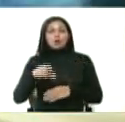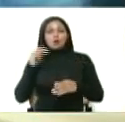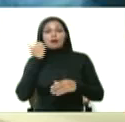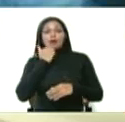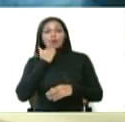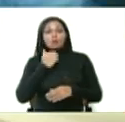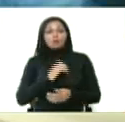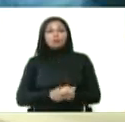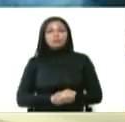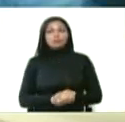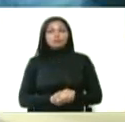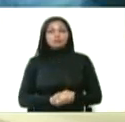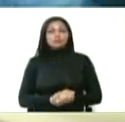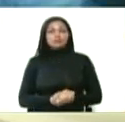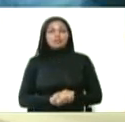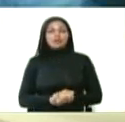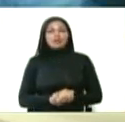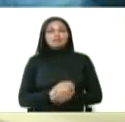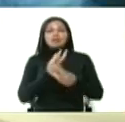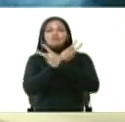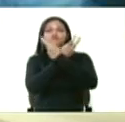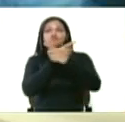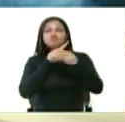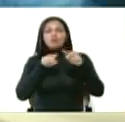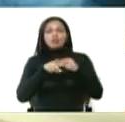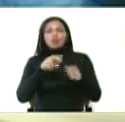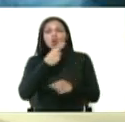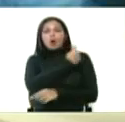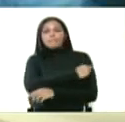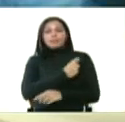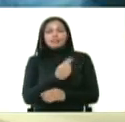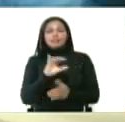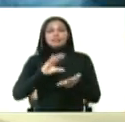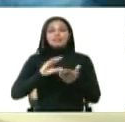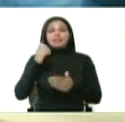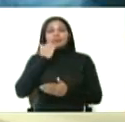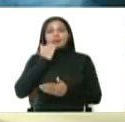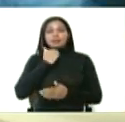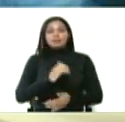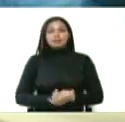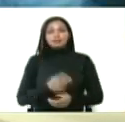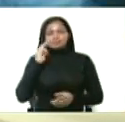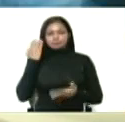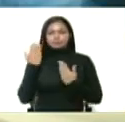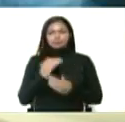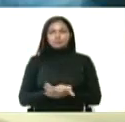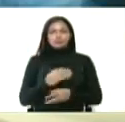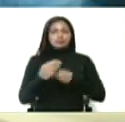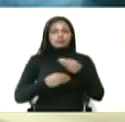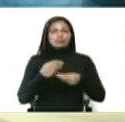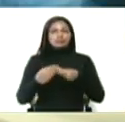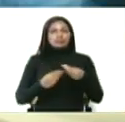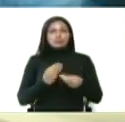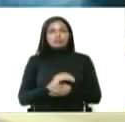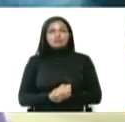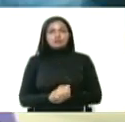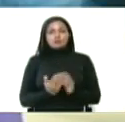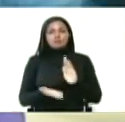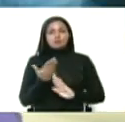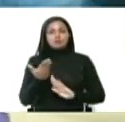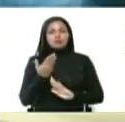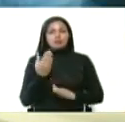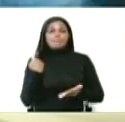fue el Centro de Imagenología del Hospital Central de Valencia. Fíjese usted, presidente, aquí se hizo una grandísima e